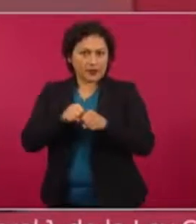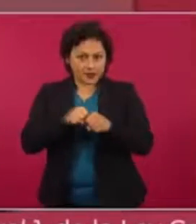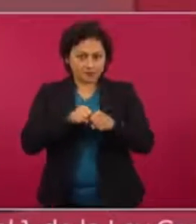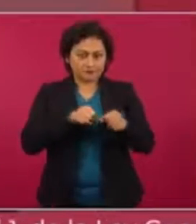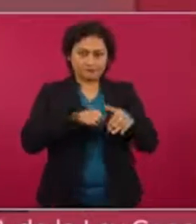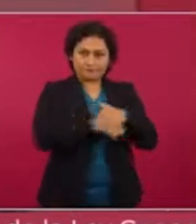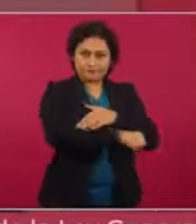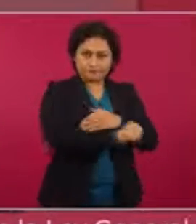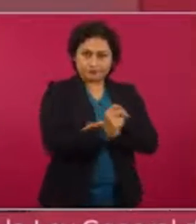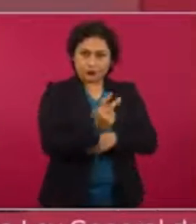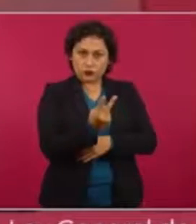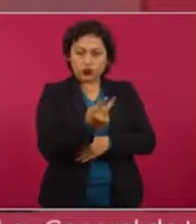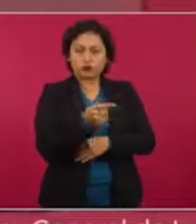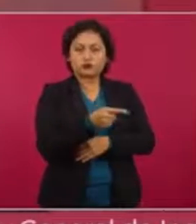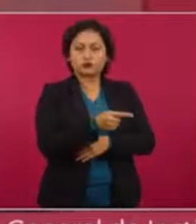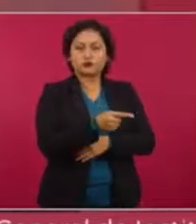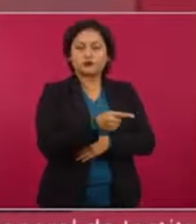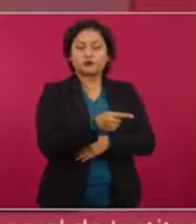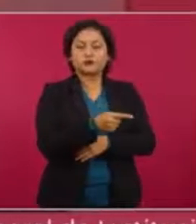hacia